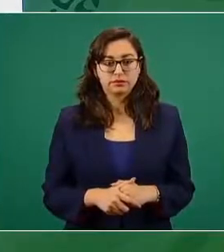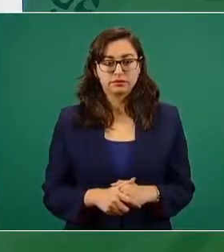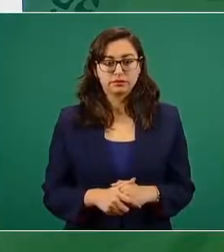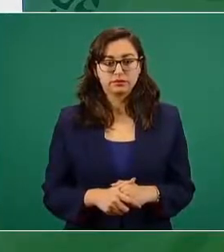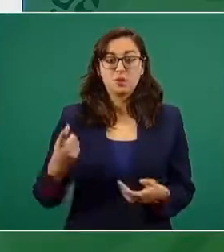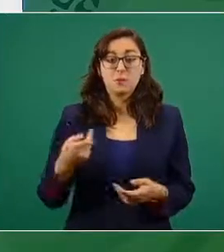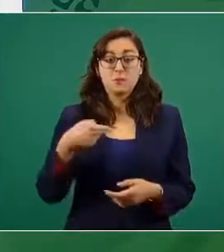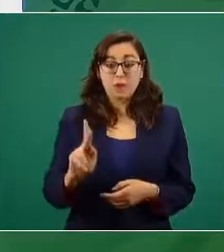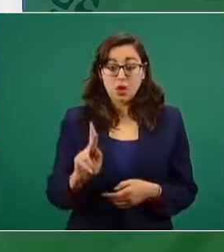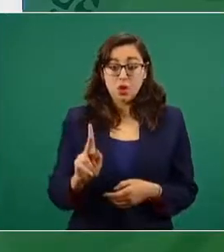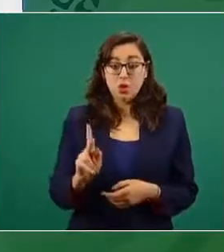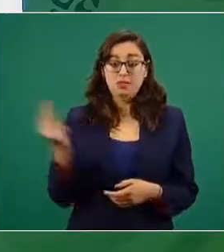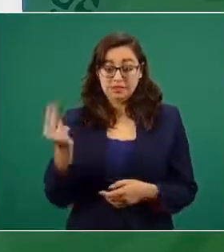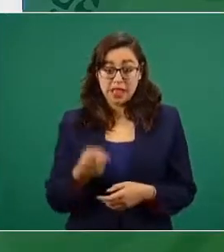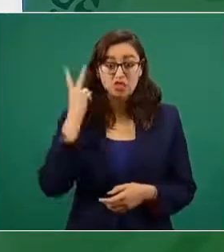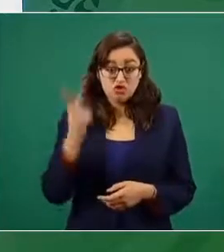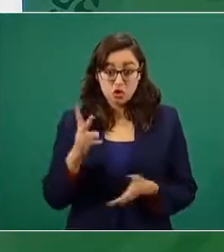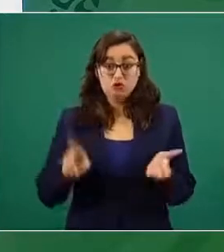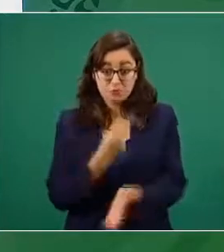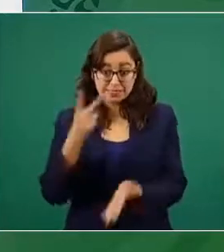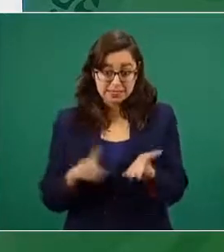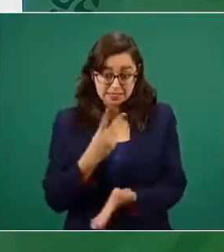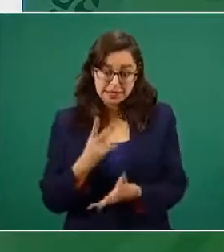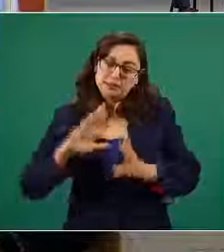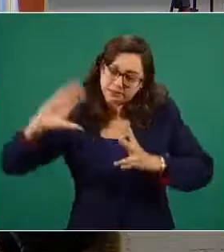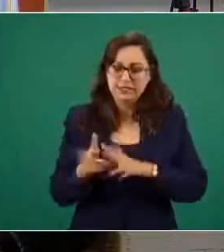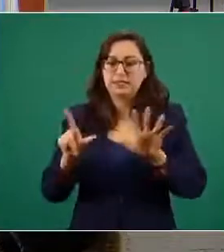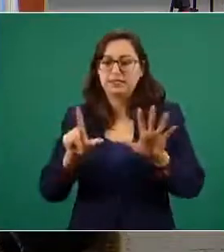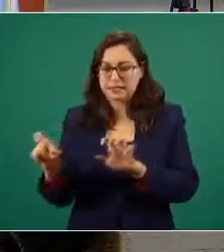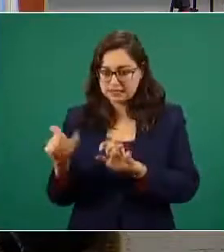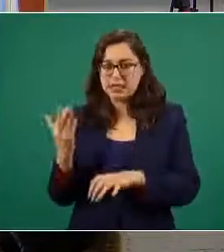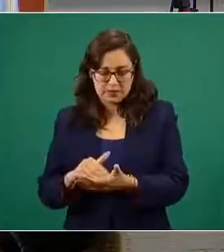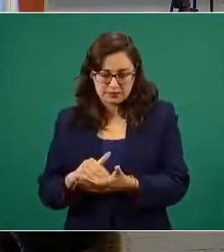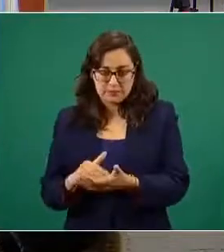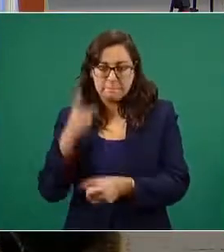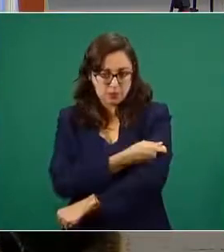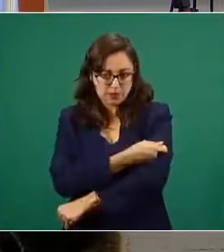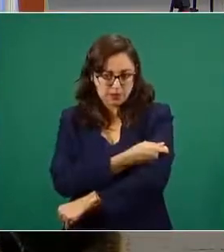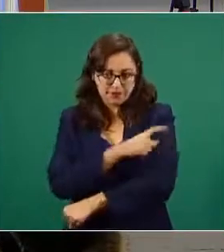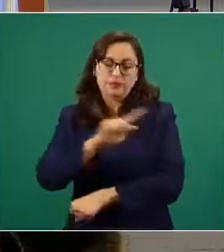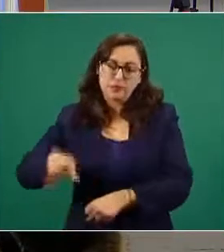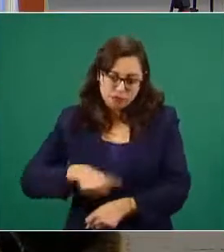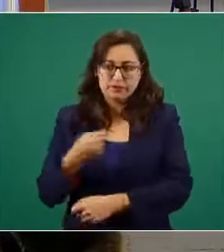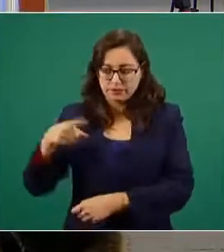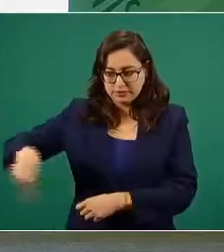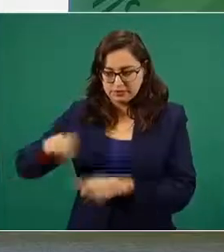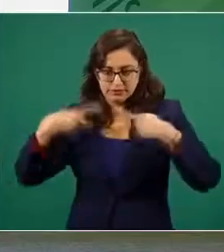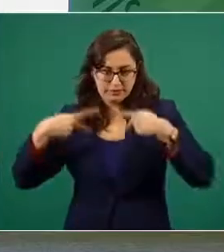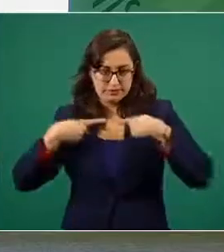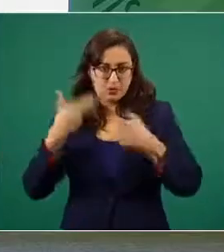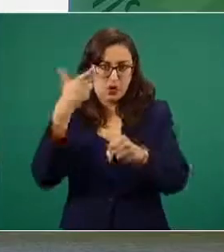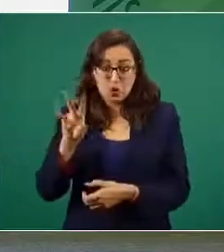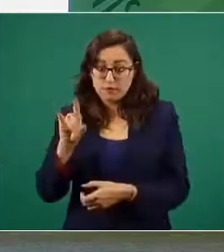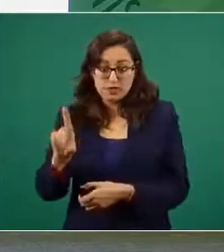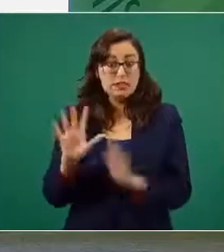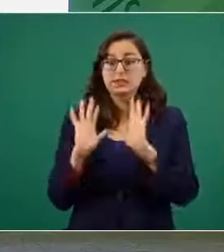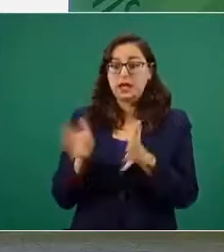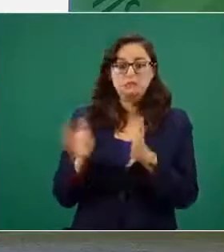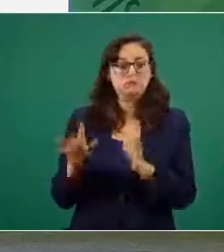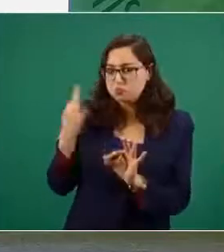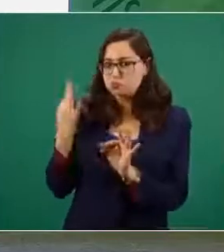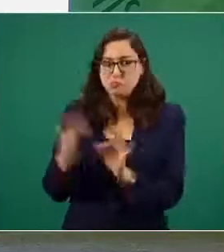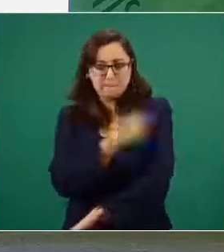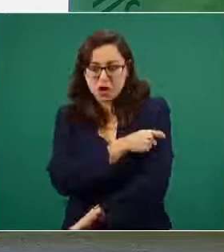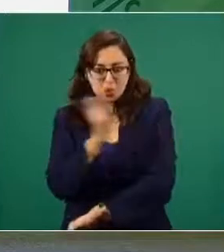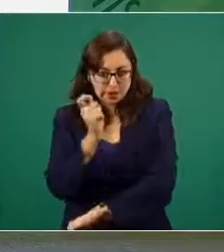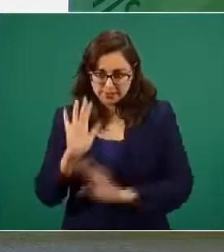que como son 2 dosis, vamos a poder vacunar a cerca de 750,000 trabajadores de la salud de hospitales COVID, y consideramos que terminamos de vacunarlos a